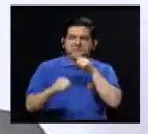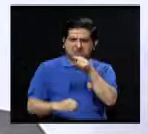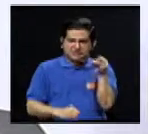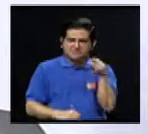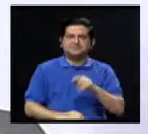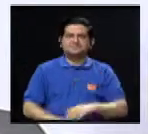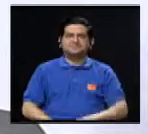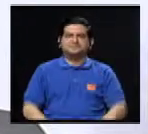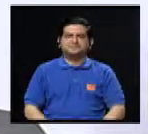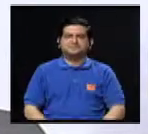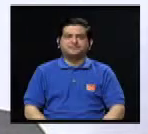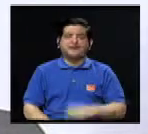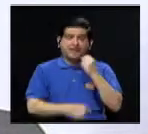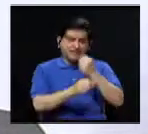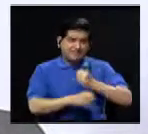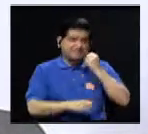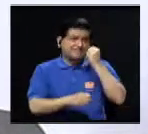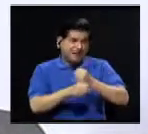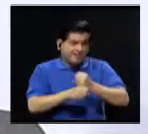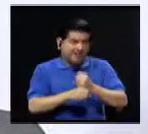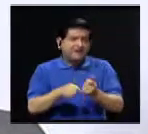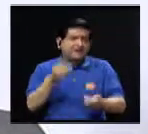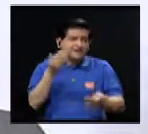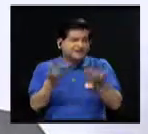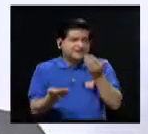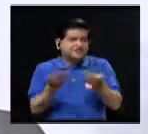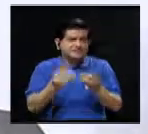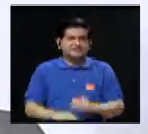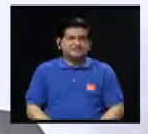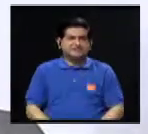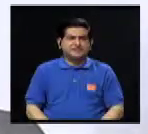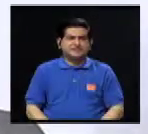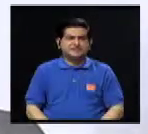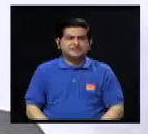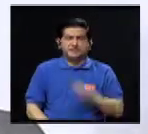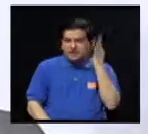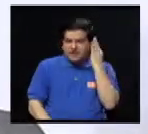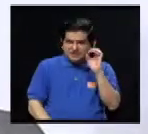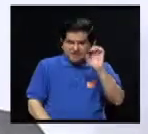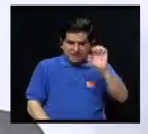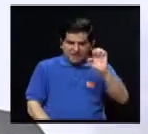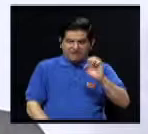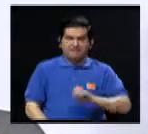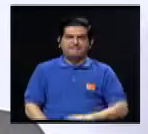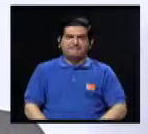Y bueno, trabajar como con Esperanza,